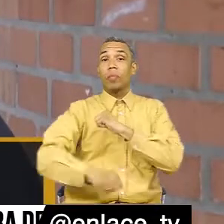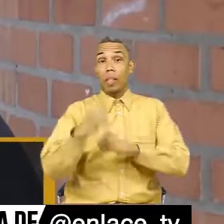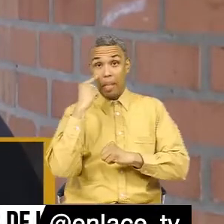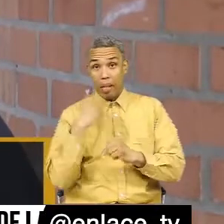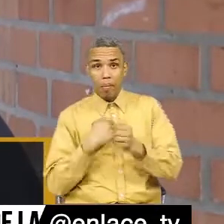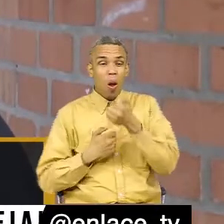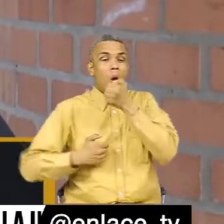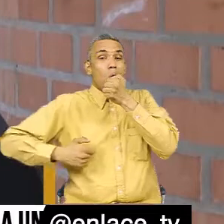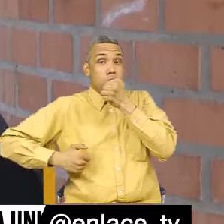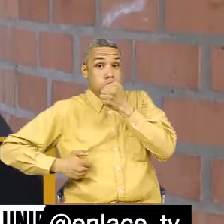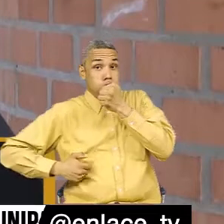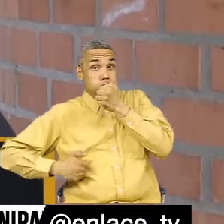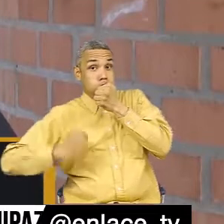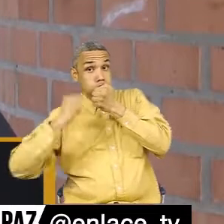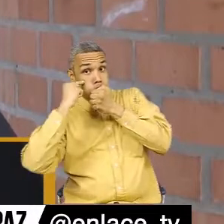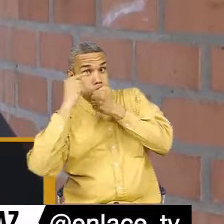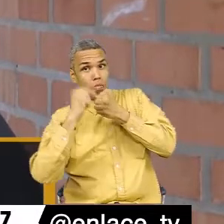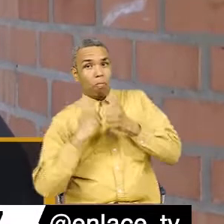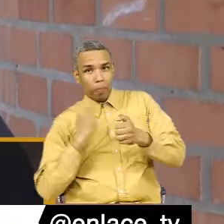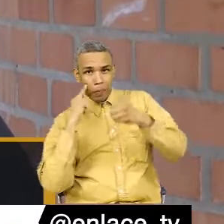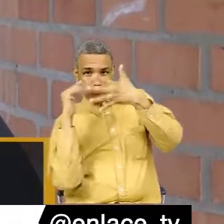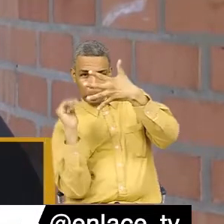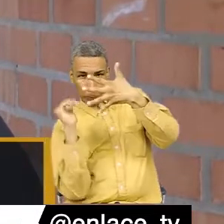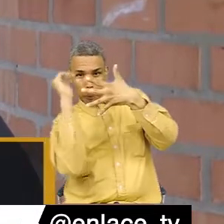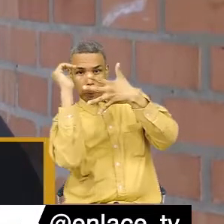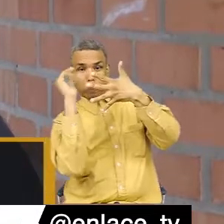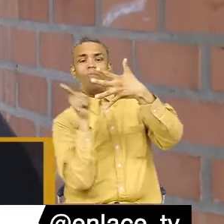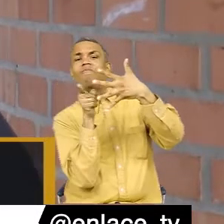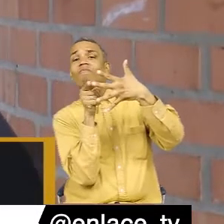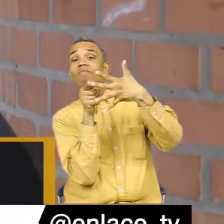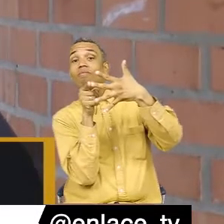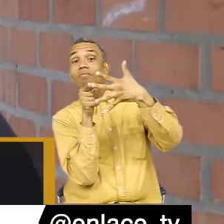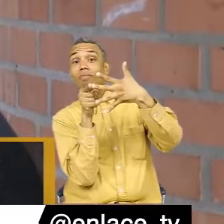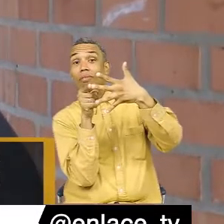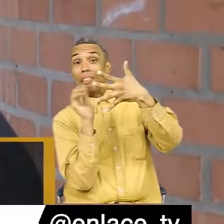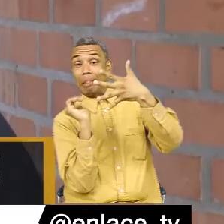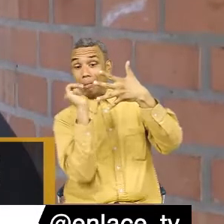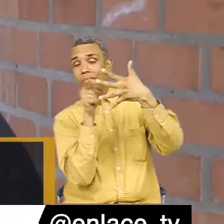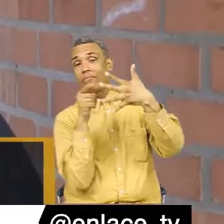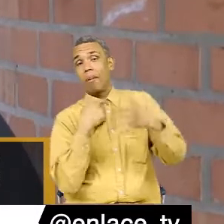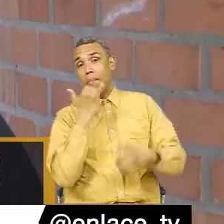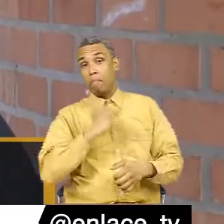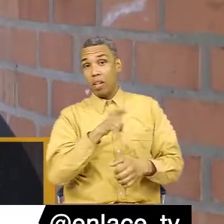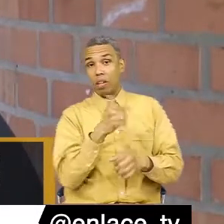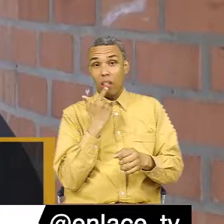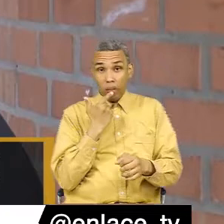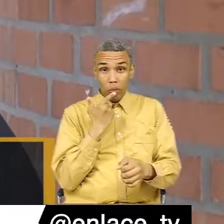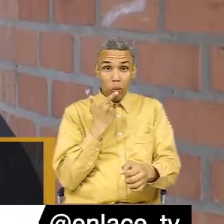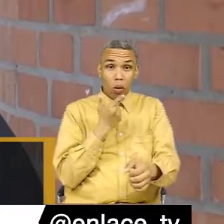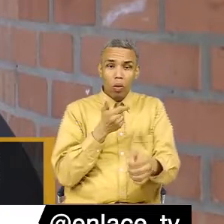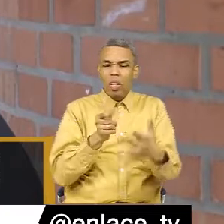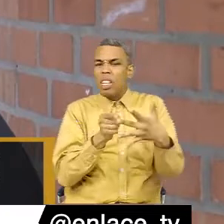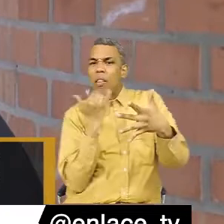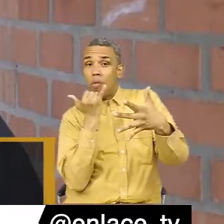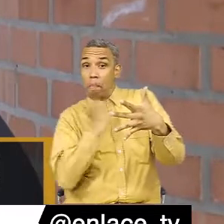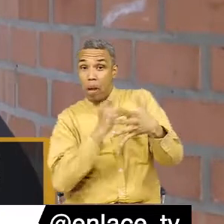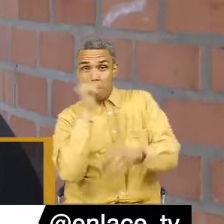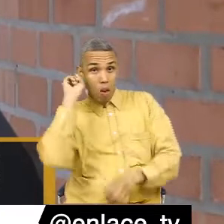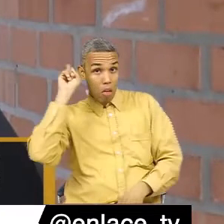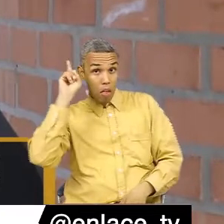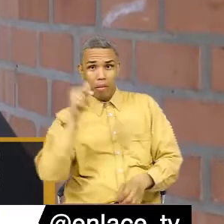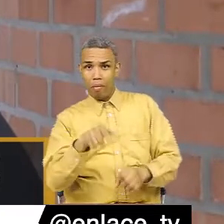de 150 miligramos de alcohol sobre 100 mililitros de alcohol en la sangre. Genera una suspensión de la licencia de conducción de manera